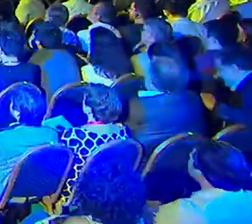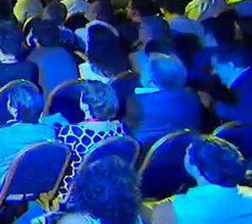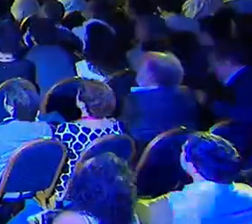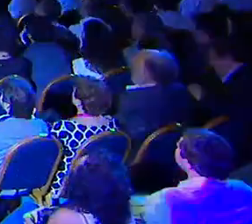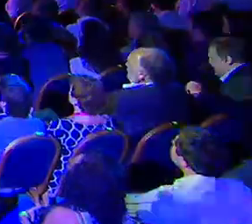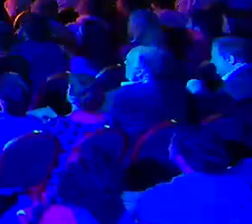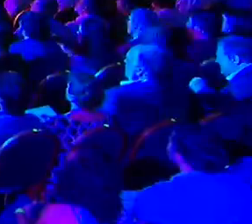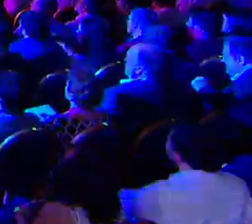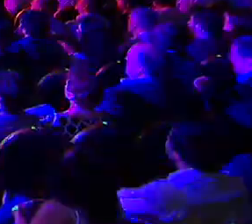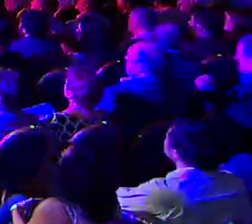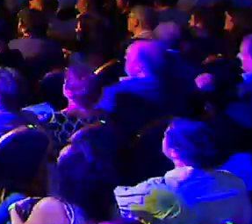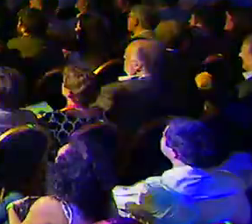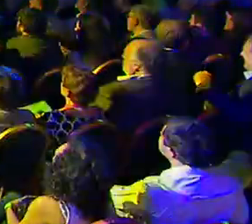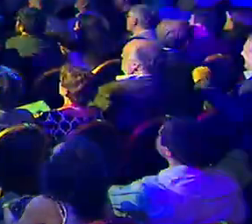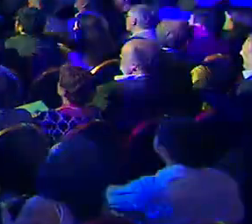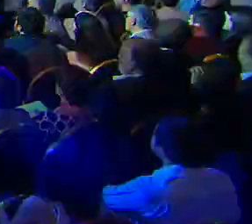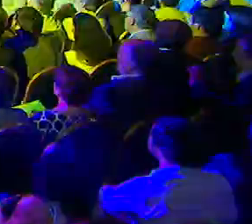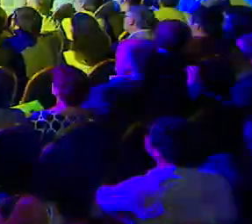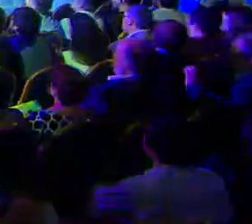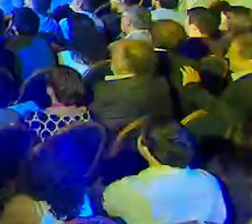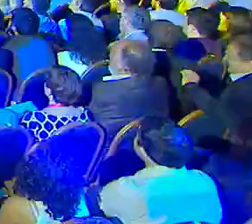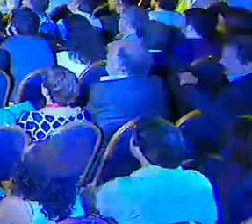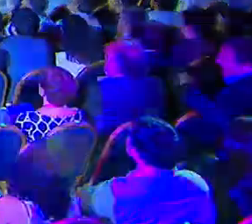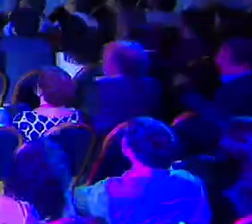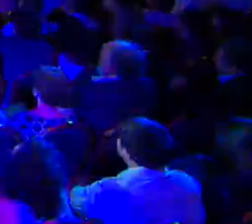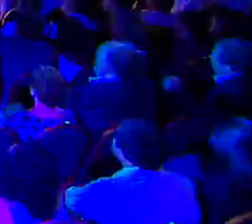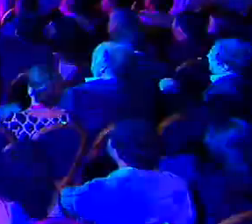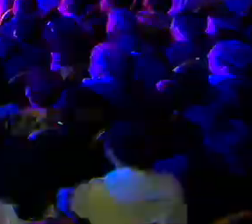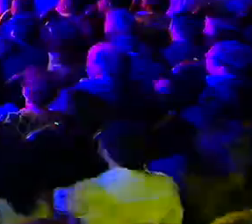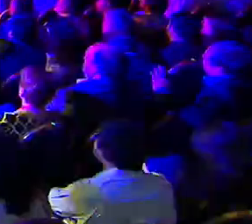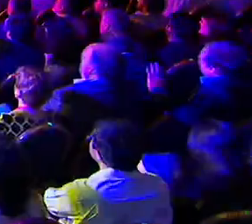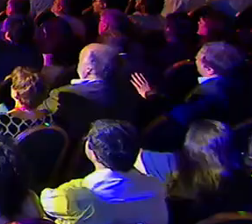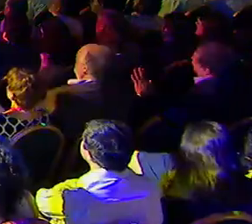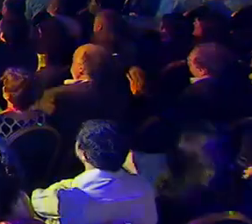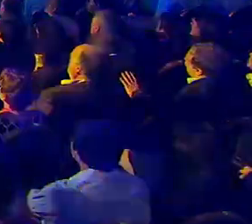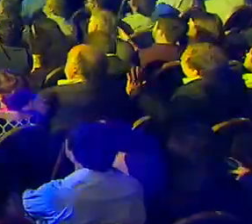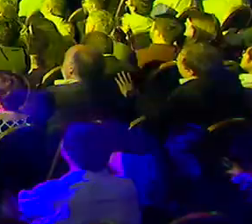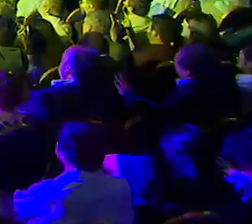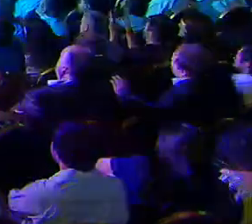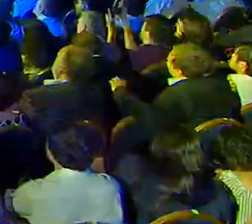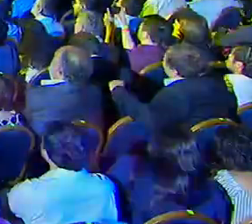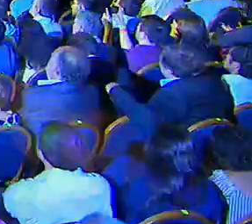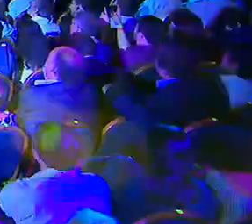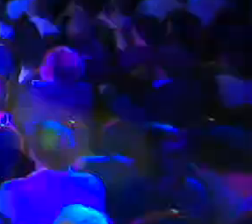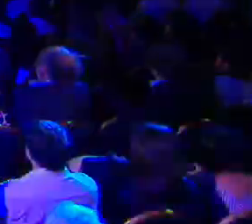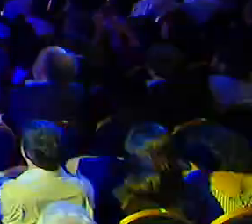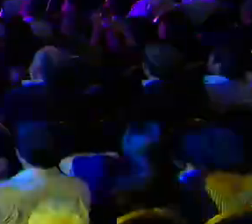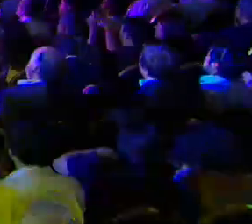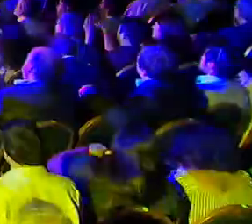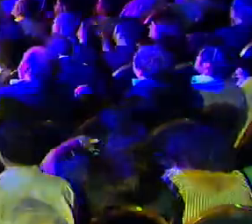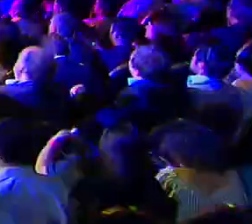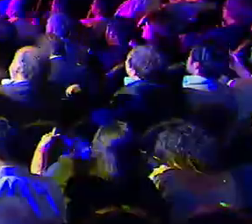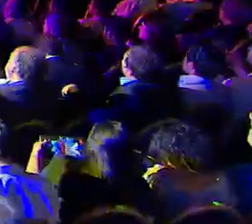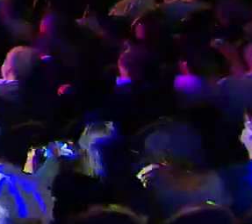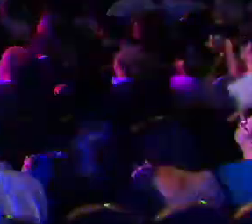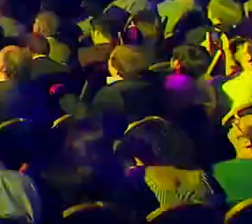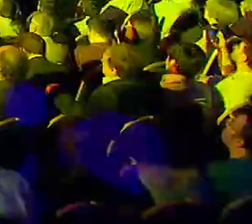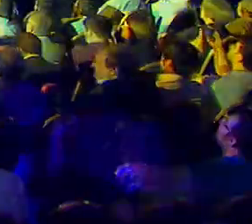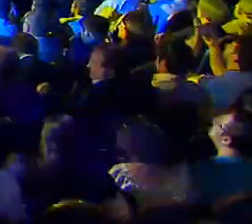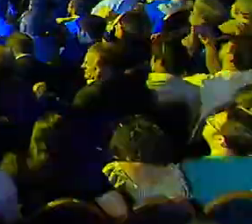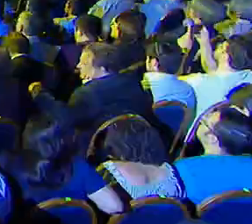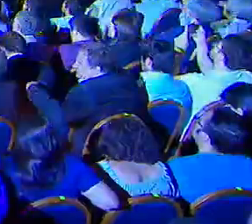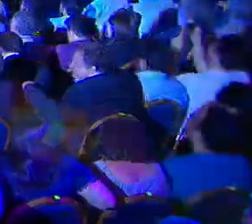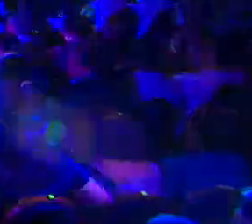del ateísmo. Es autor de una de las palabras más usadas en Internet, meme, término que nace para explicar cómo la